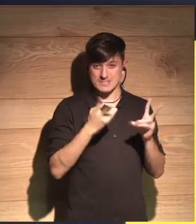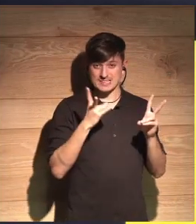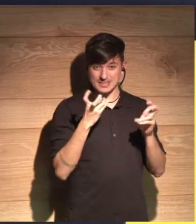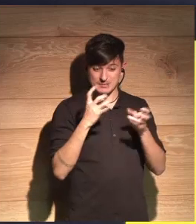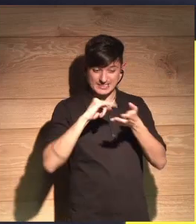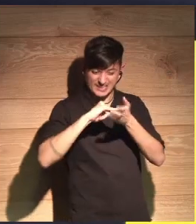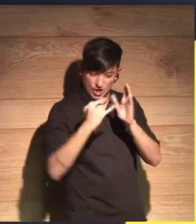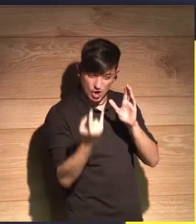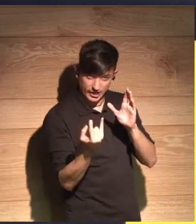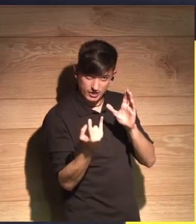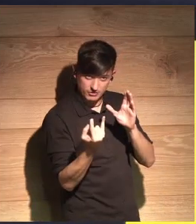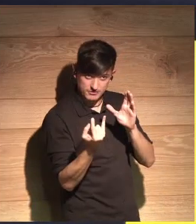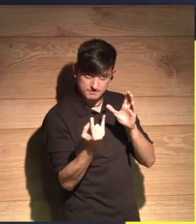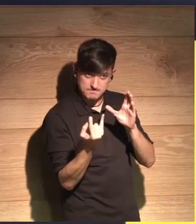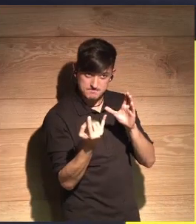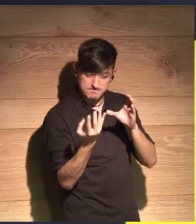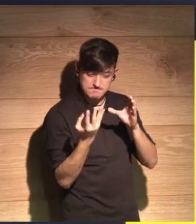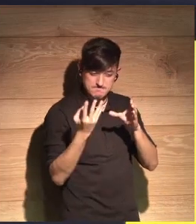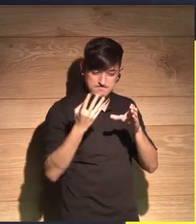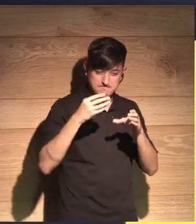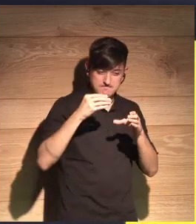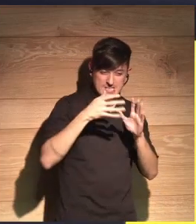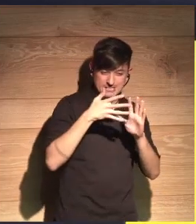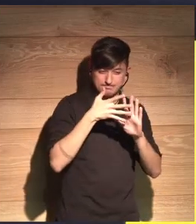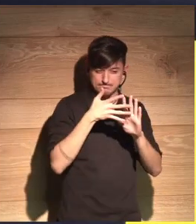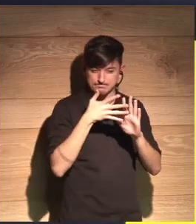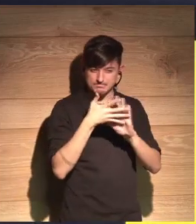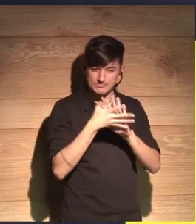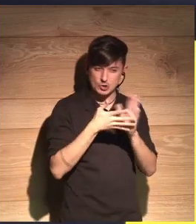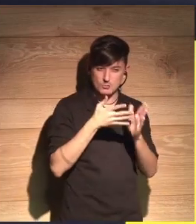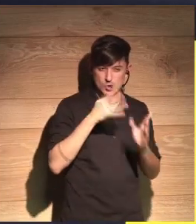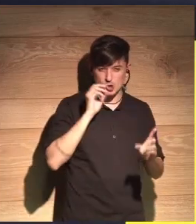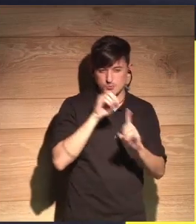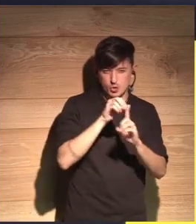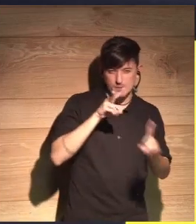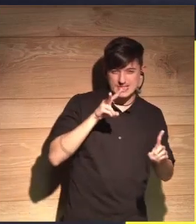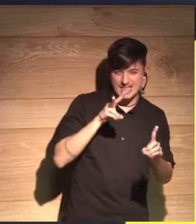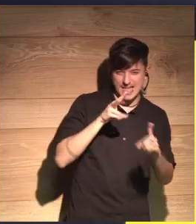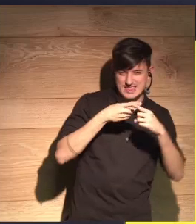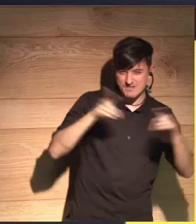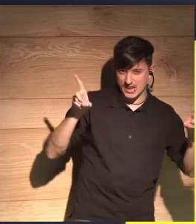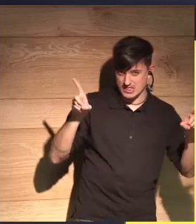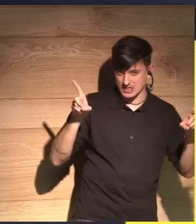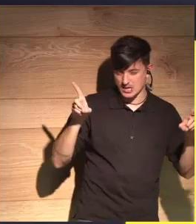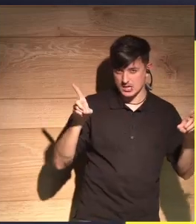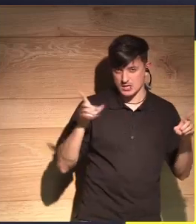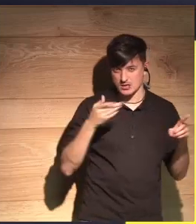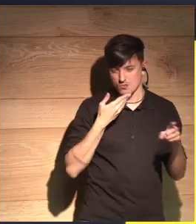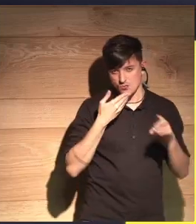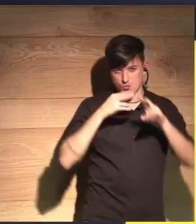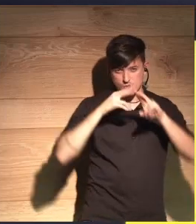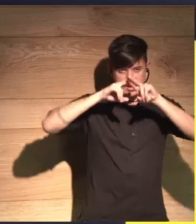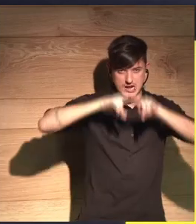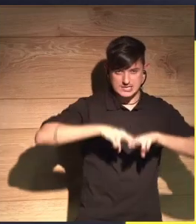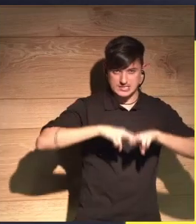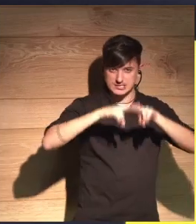tecnológico entra por un ángulo esté un poco distinto digamos de los solito que es un análisis